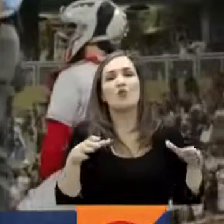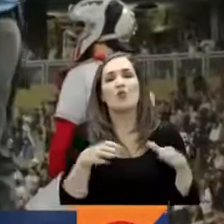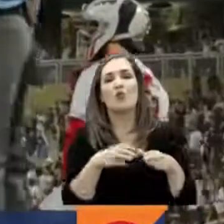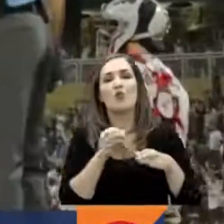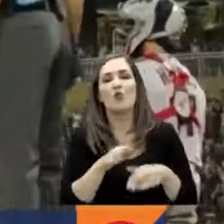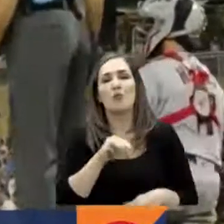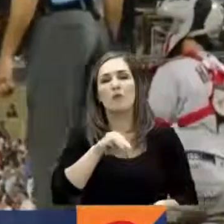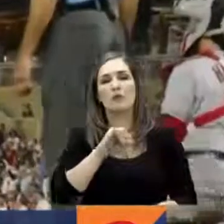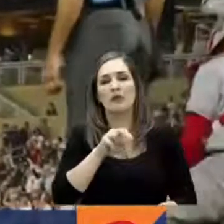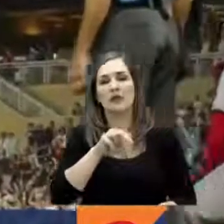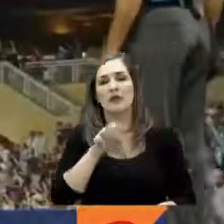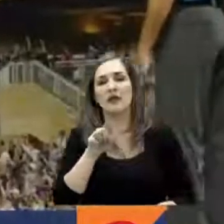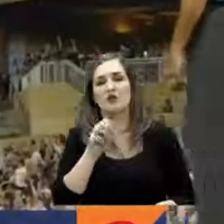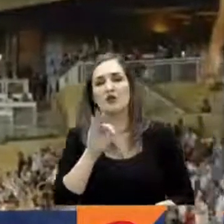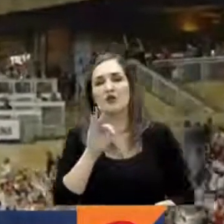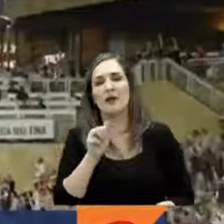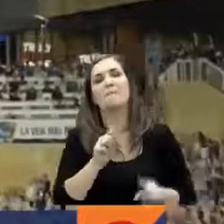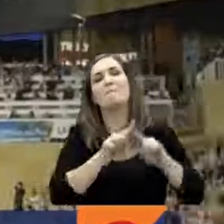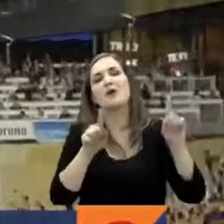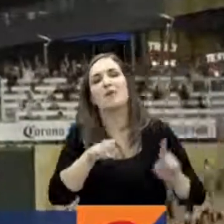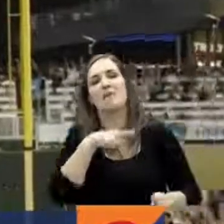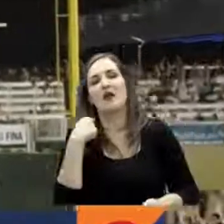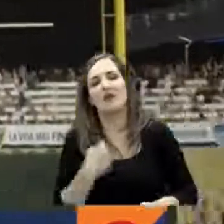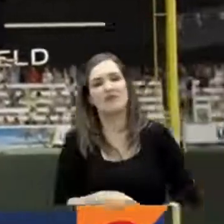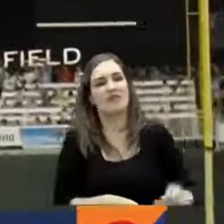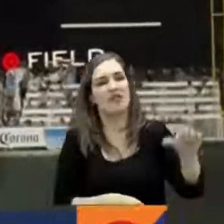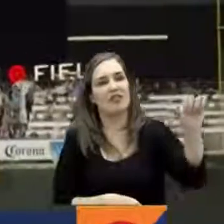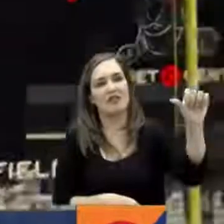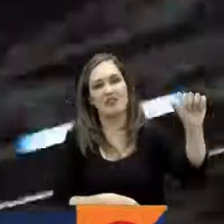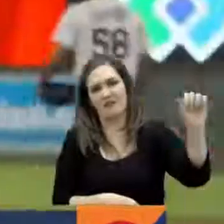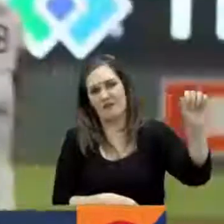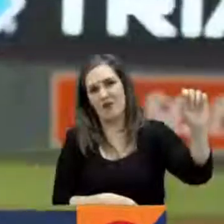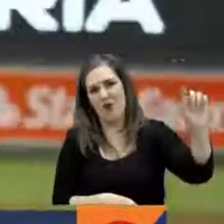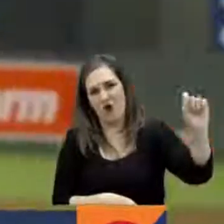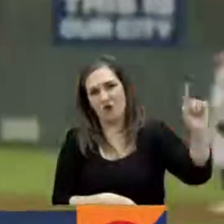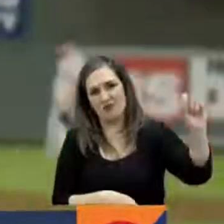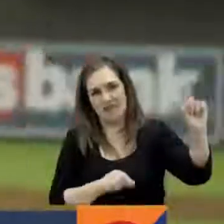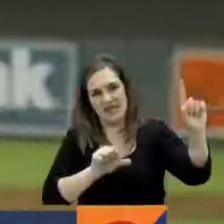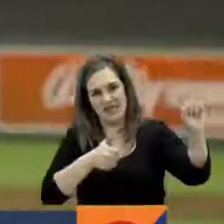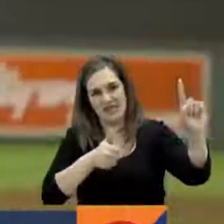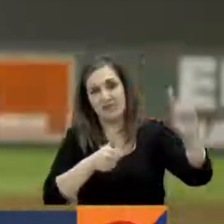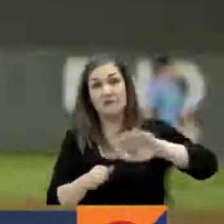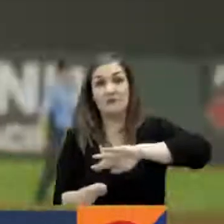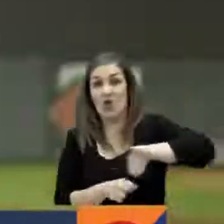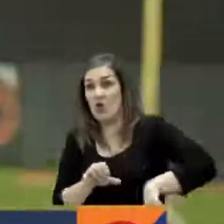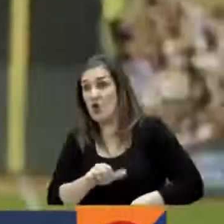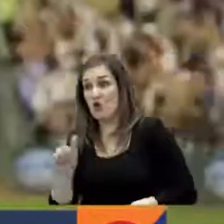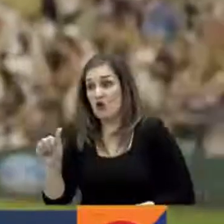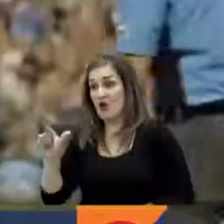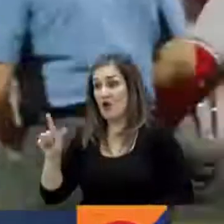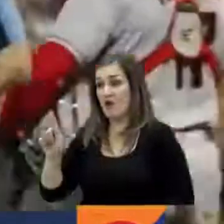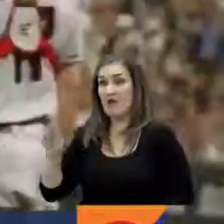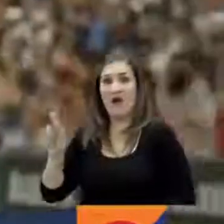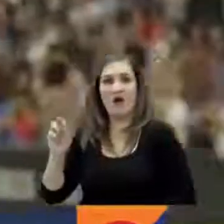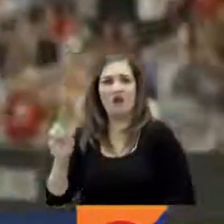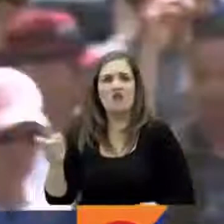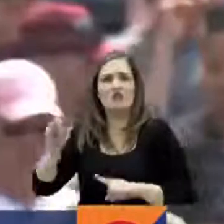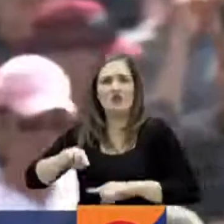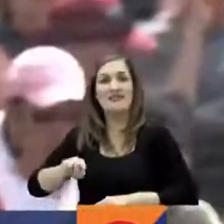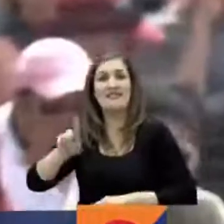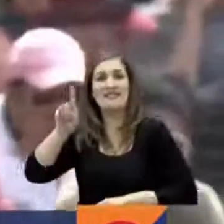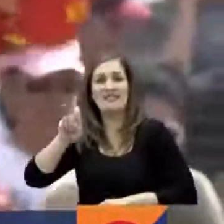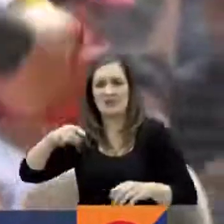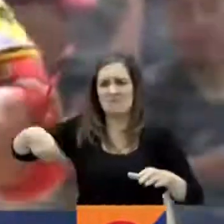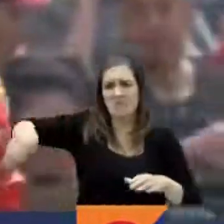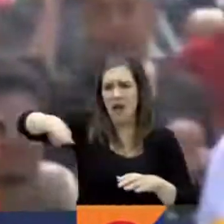10 carreras a 11. De otro lado, Jorge Alfaro está imparable, suma también 6 cuadrangulares y 18 impulsadas. Los